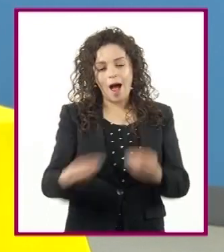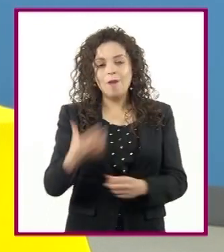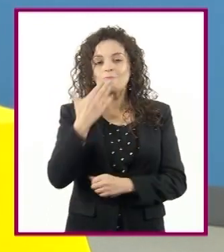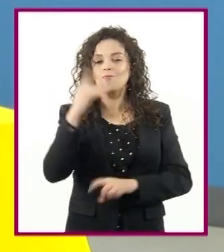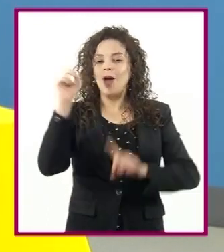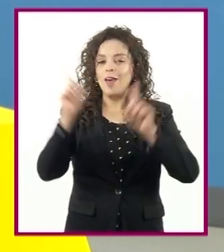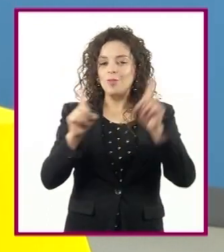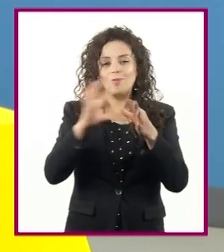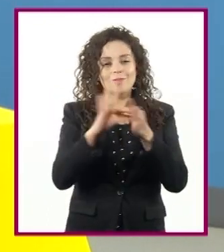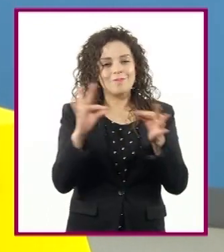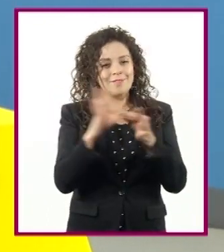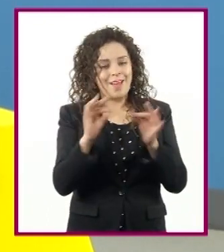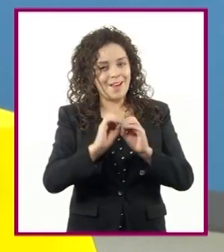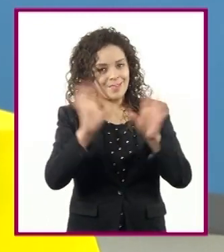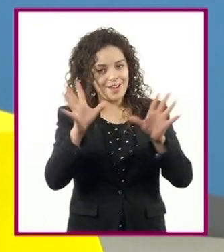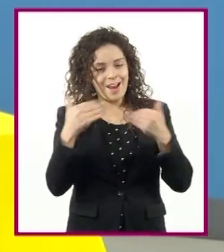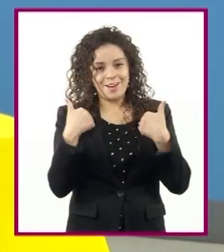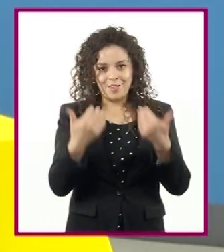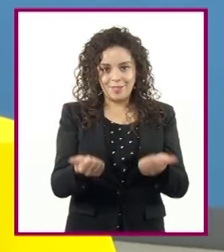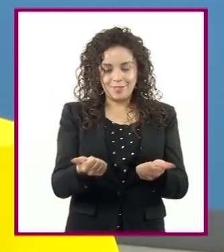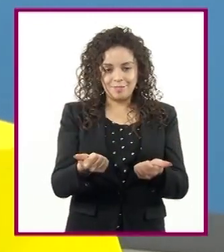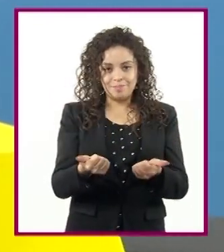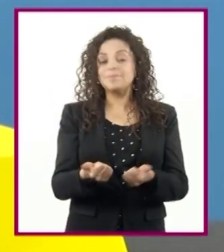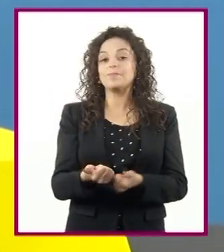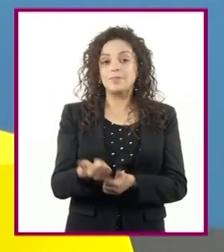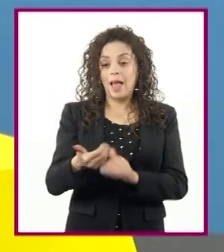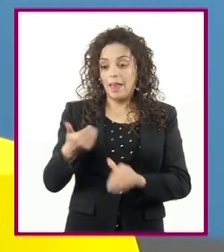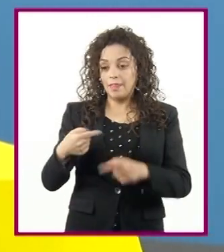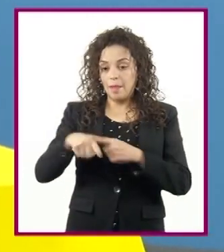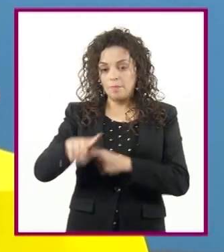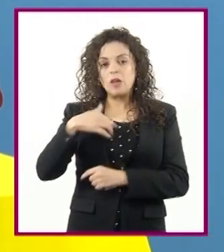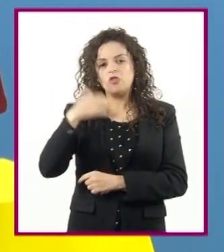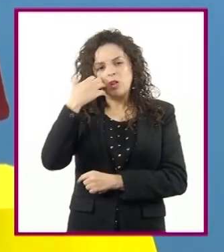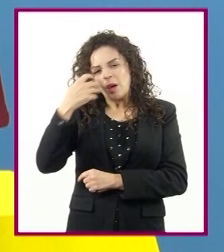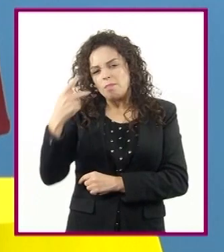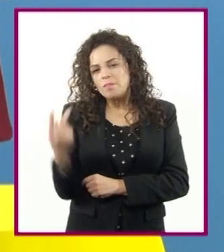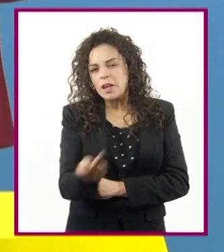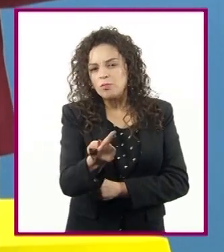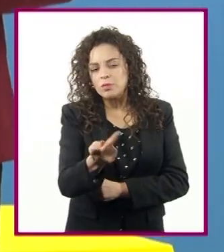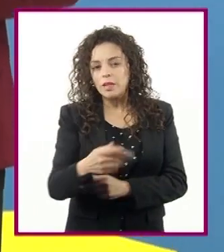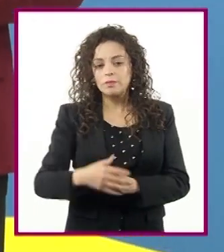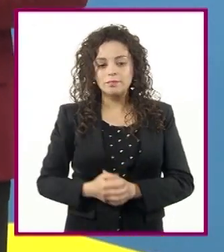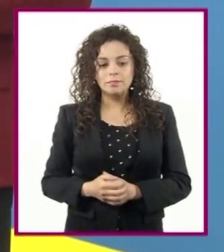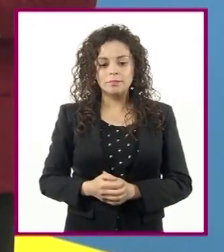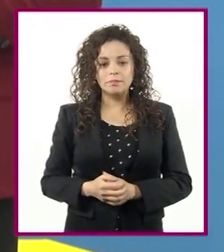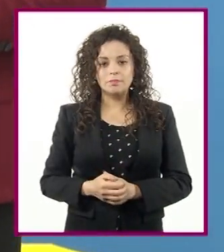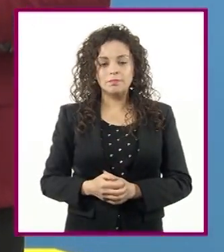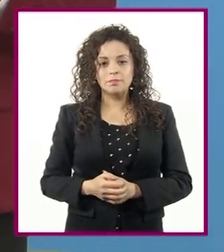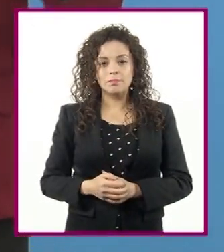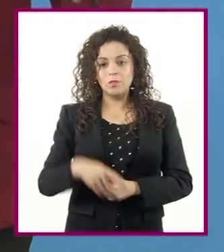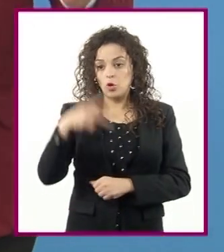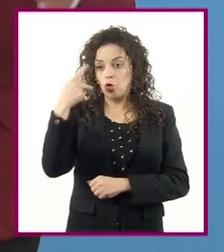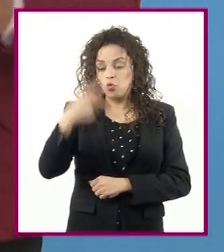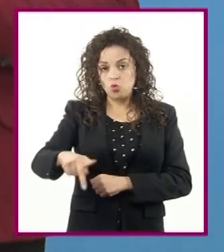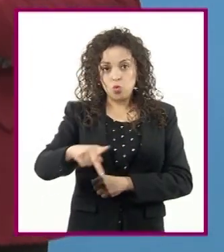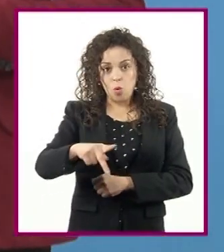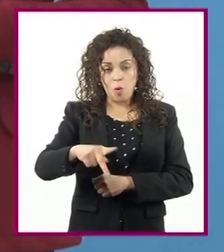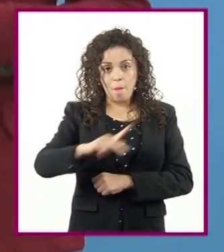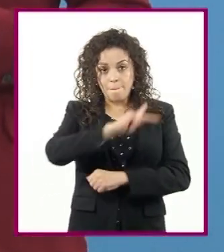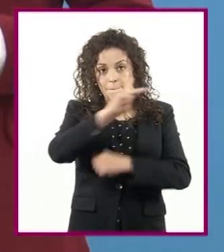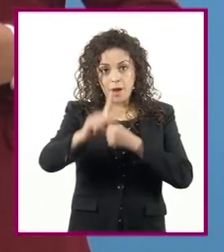Para empezar, me gustaría plantearles una pregunta. ¿Qué tanto conocen de la cultura de su país y de su